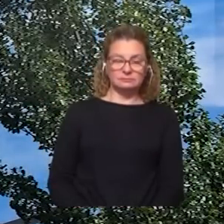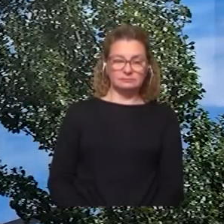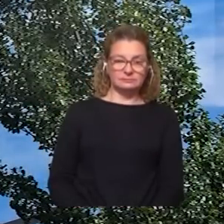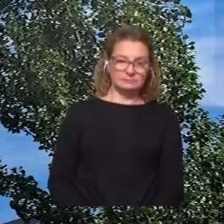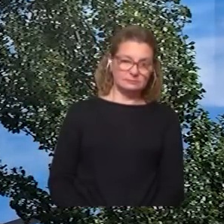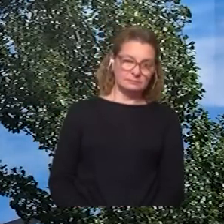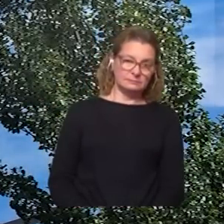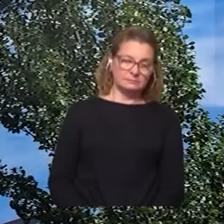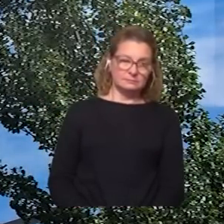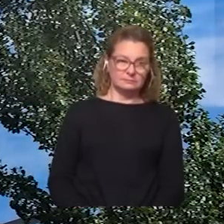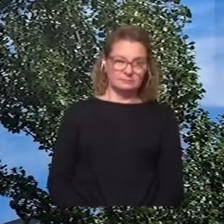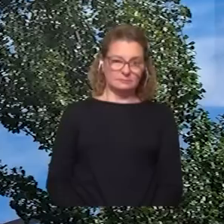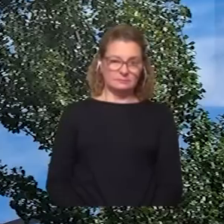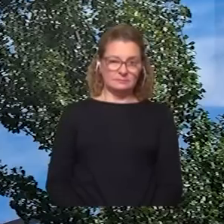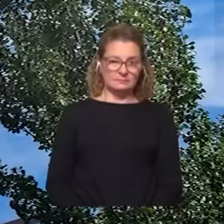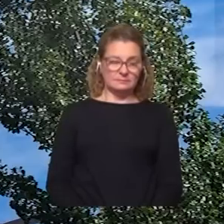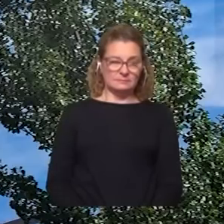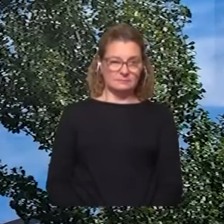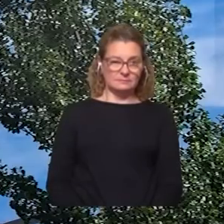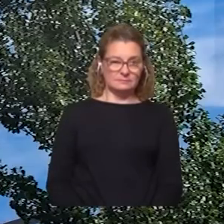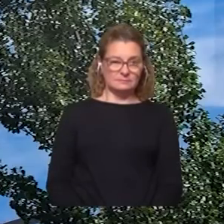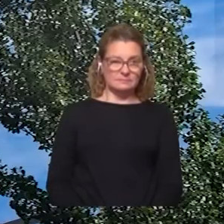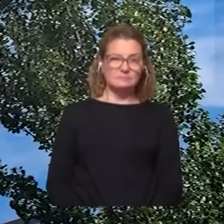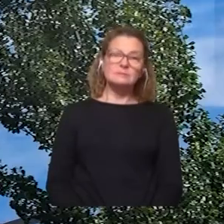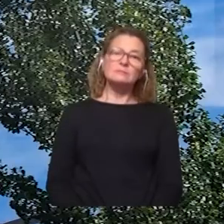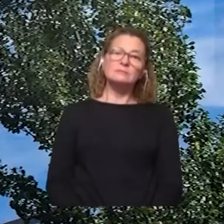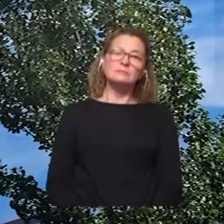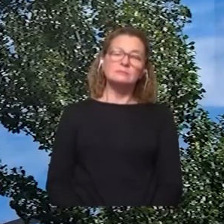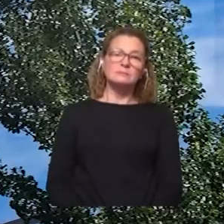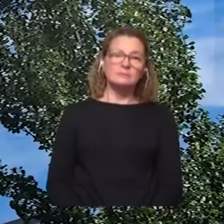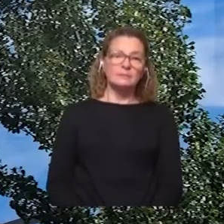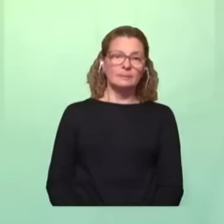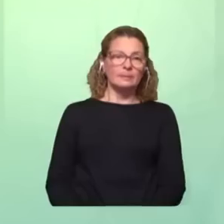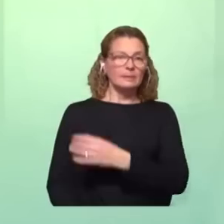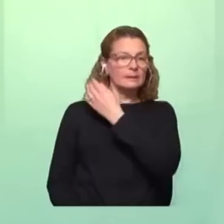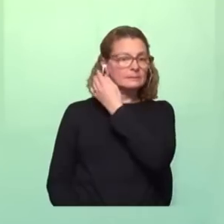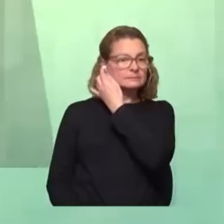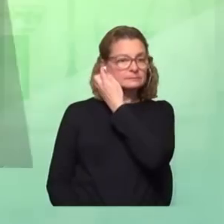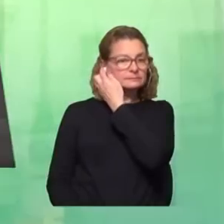late la ciudad mercado de historias mercado de historia